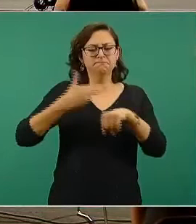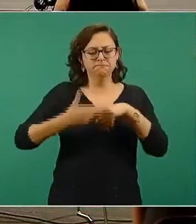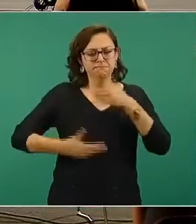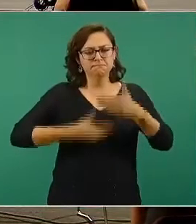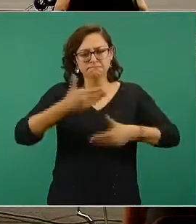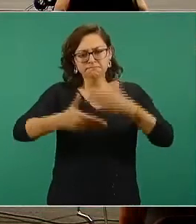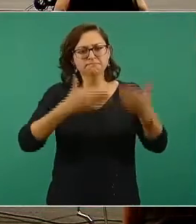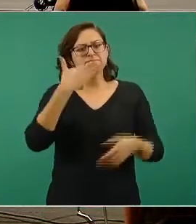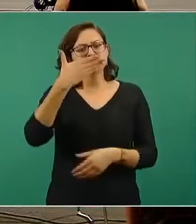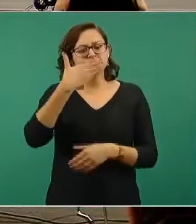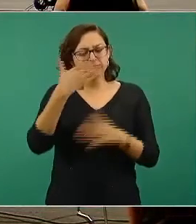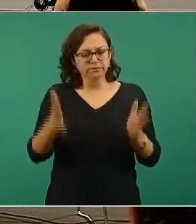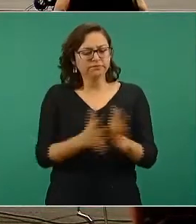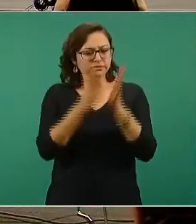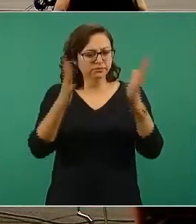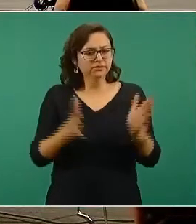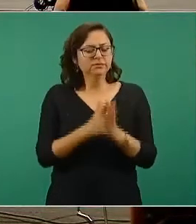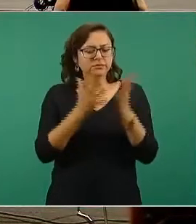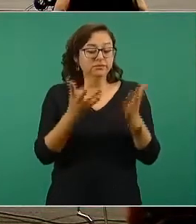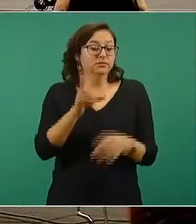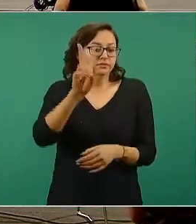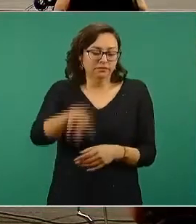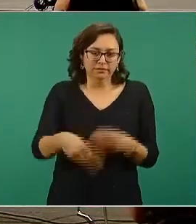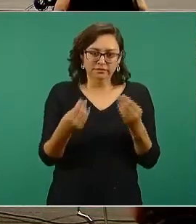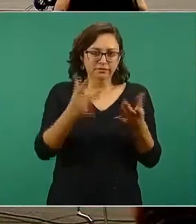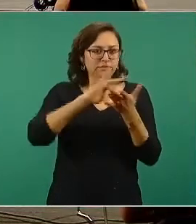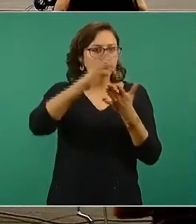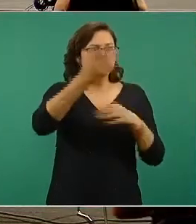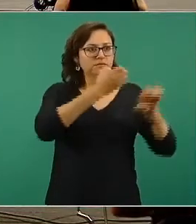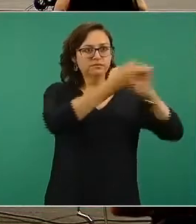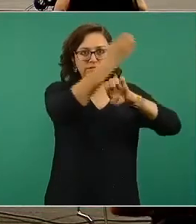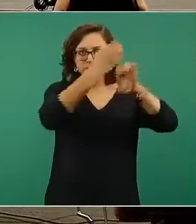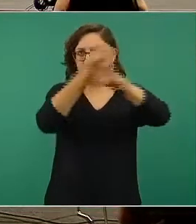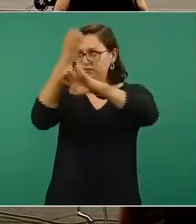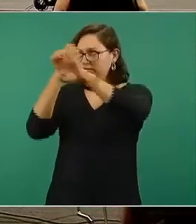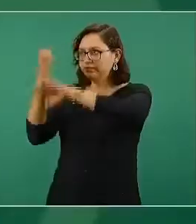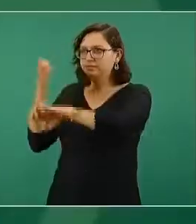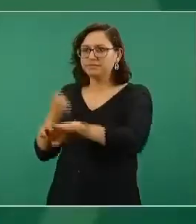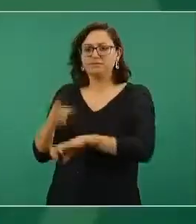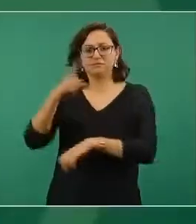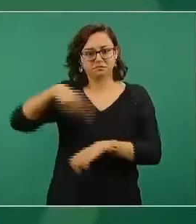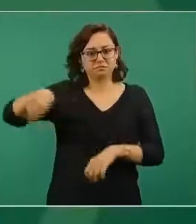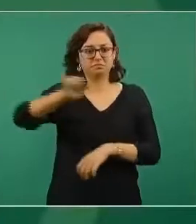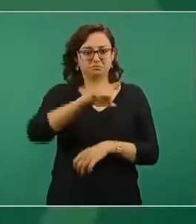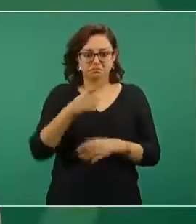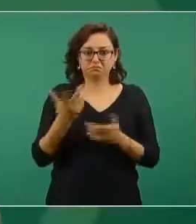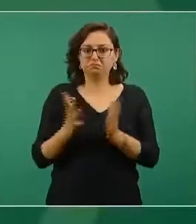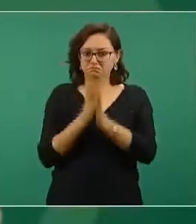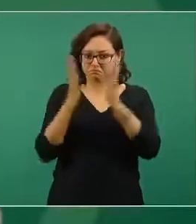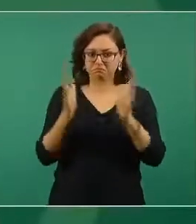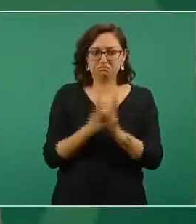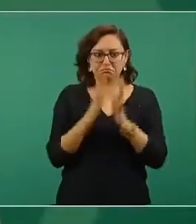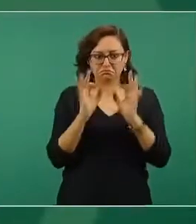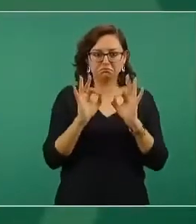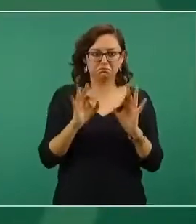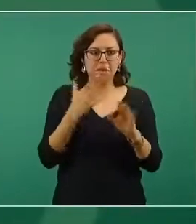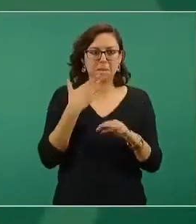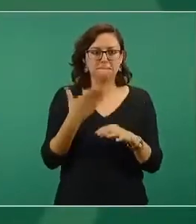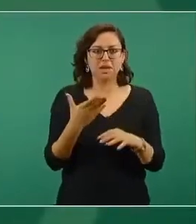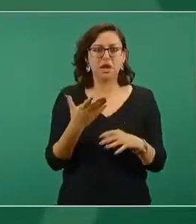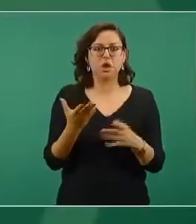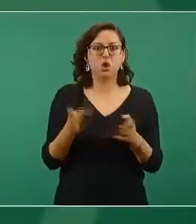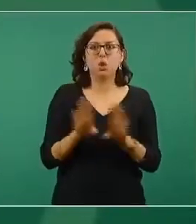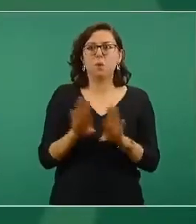aquí nuestro gran agradecimiento a las entidades federativas que cada vez tenemos